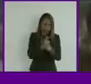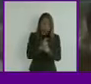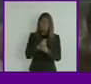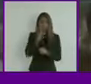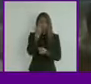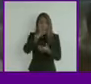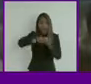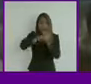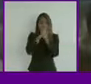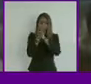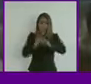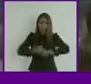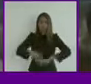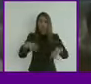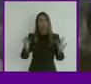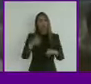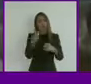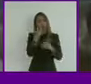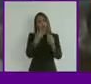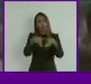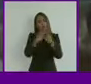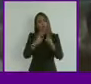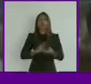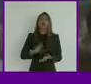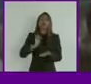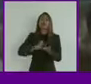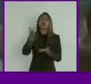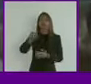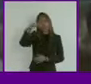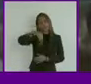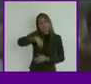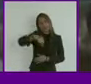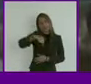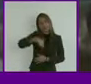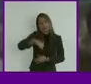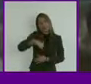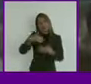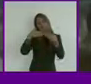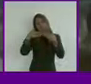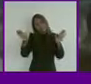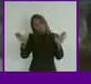lo primordial, ¿no? Y agradecer el espacio. En instancia,